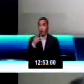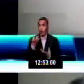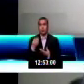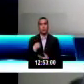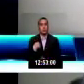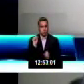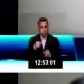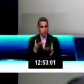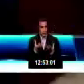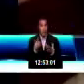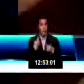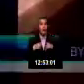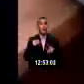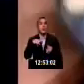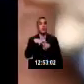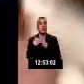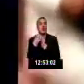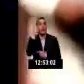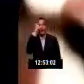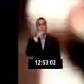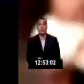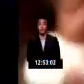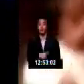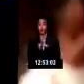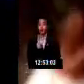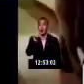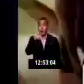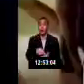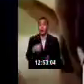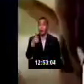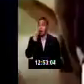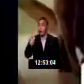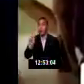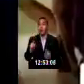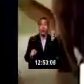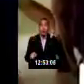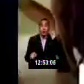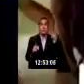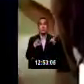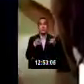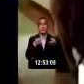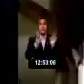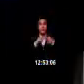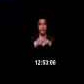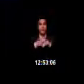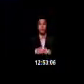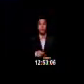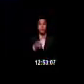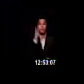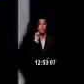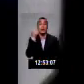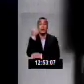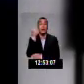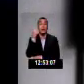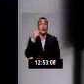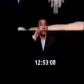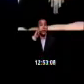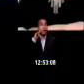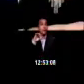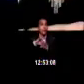es por una situación extrema. 150.000 personas entre hombres y mujeres están en similares condiciones. La experta en Derecho de la Niñez y la